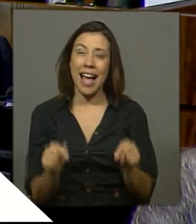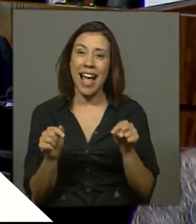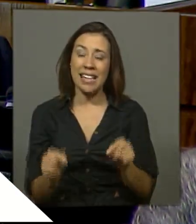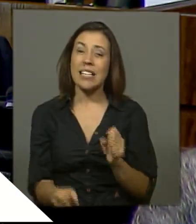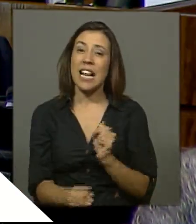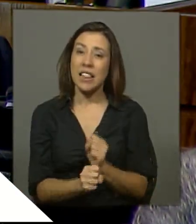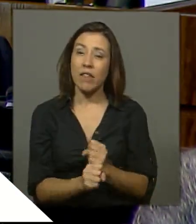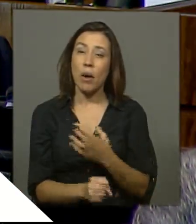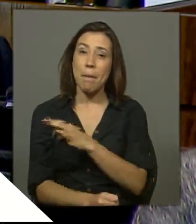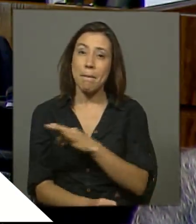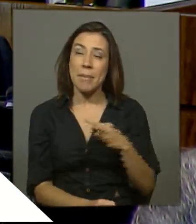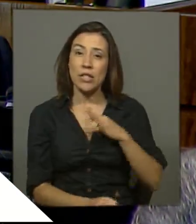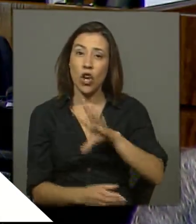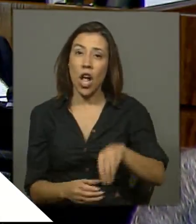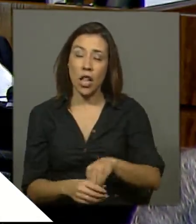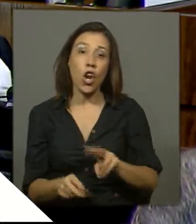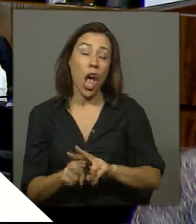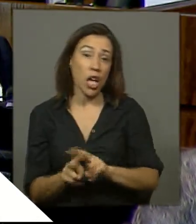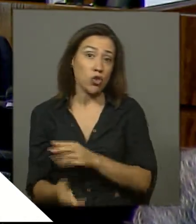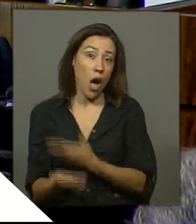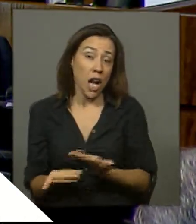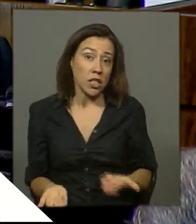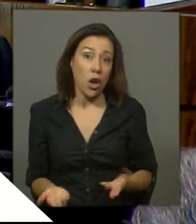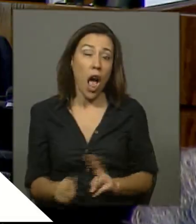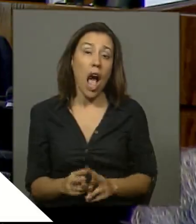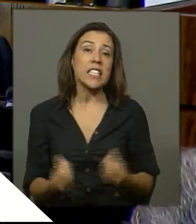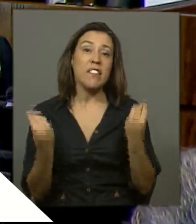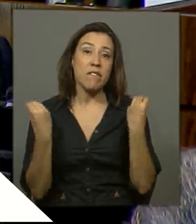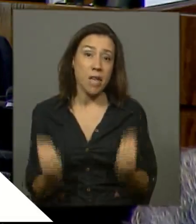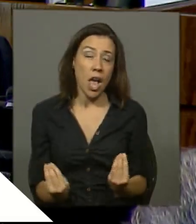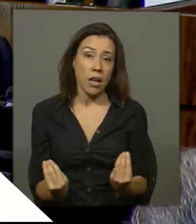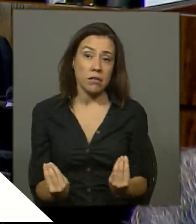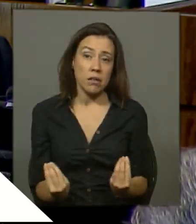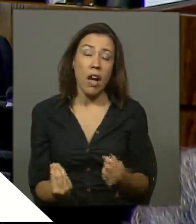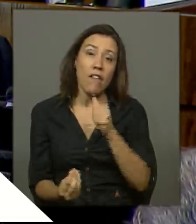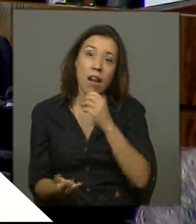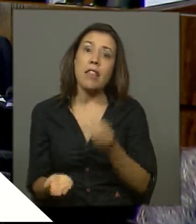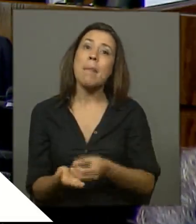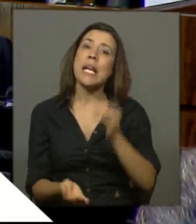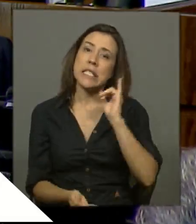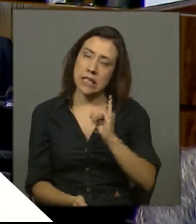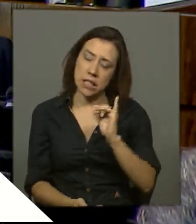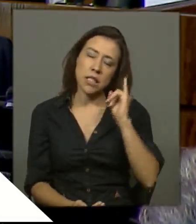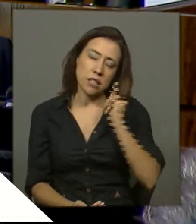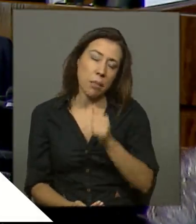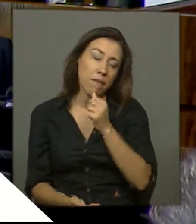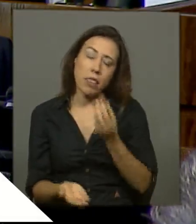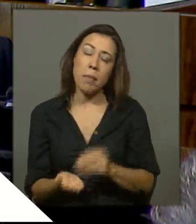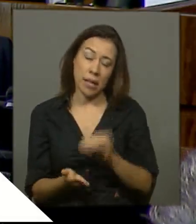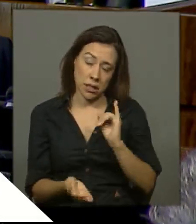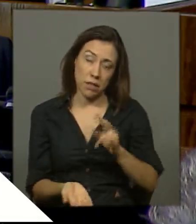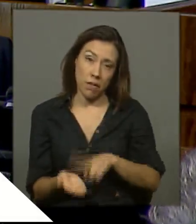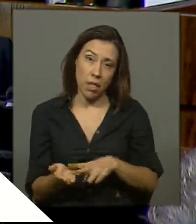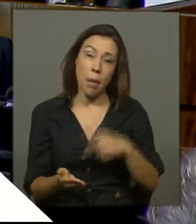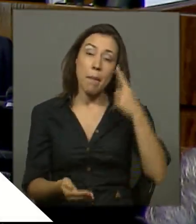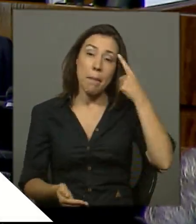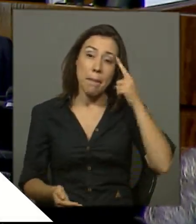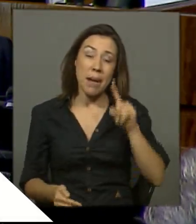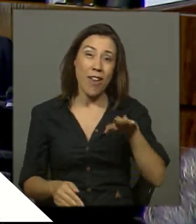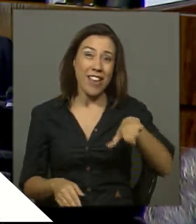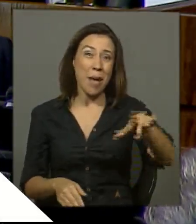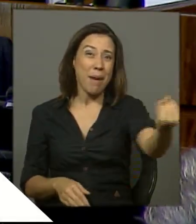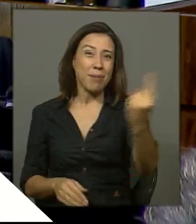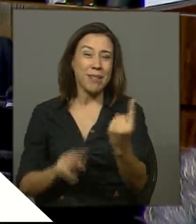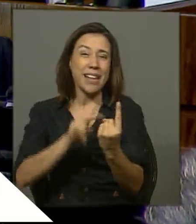la tarea que el ministro del interior ha estado haciendo y lo ha estado haciendo bien falta más siempre va a faltar más pero esta